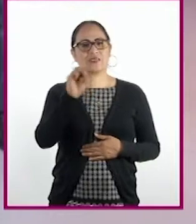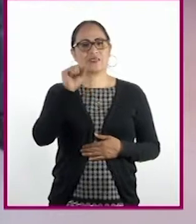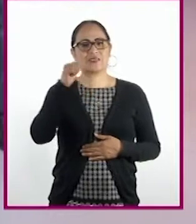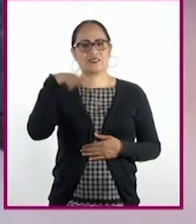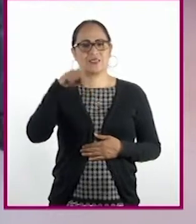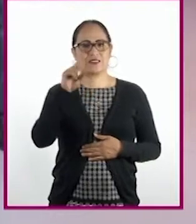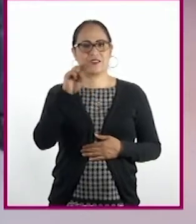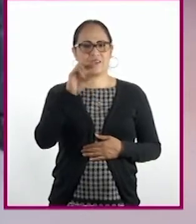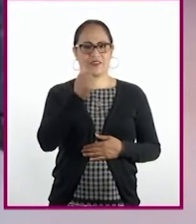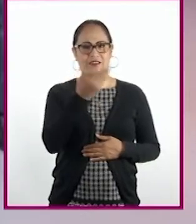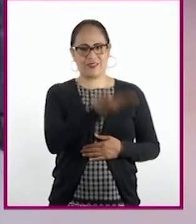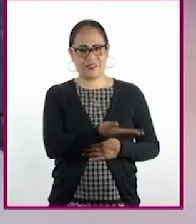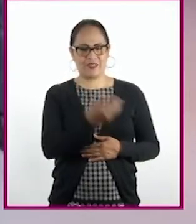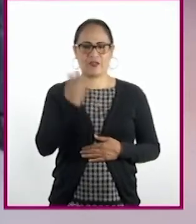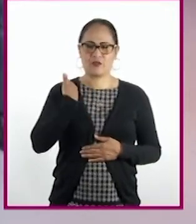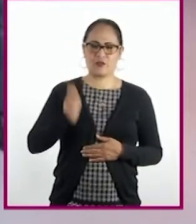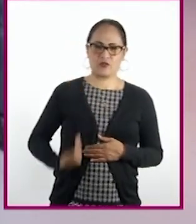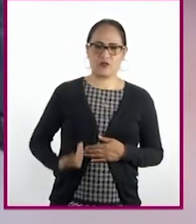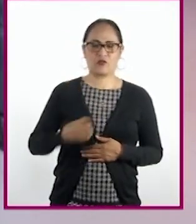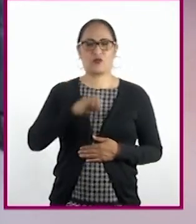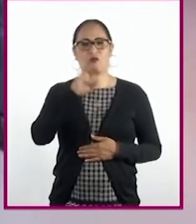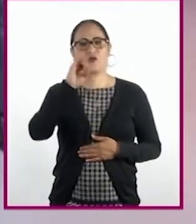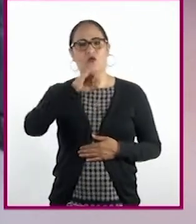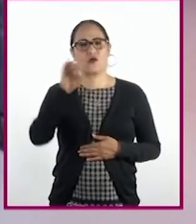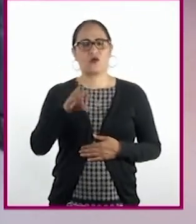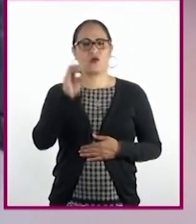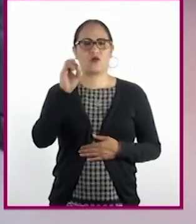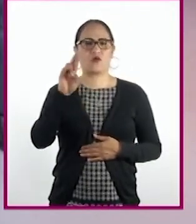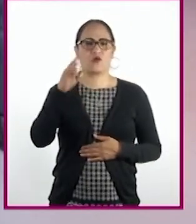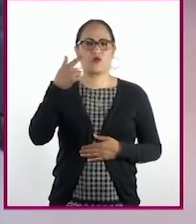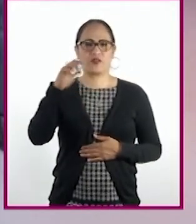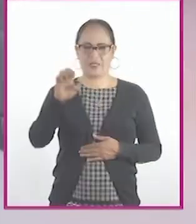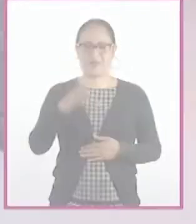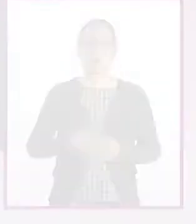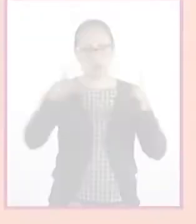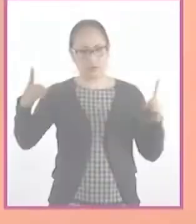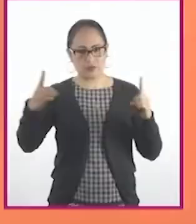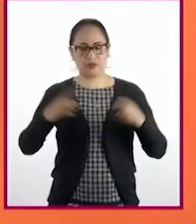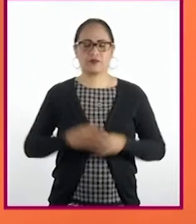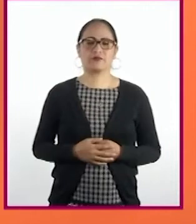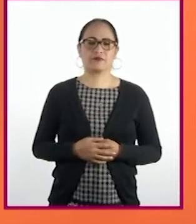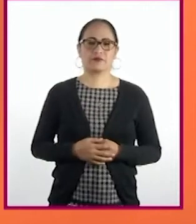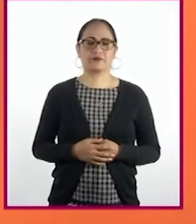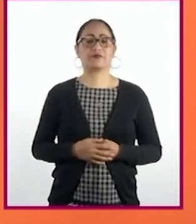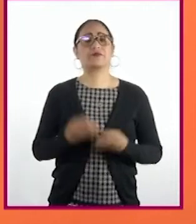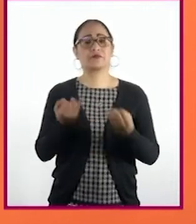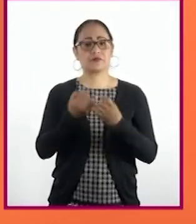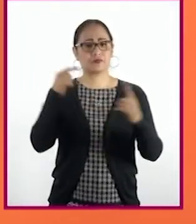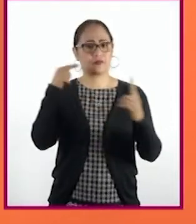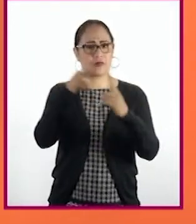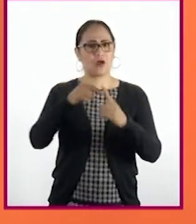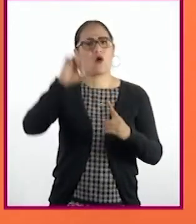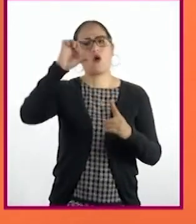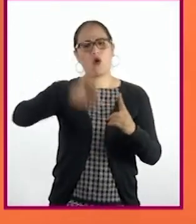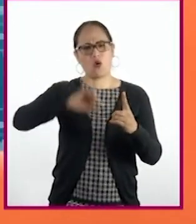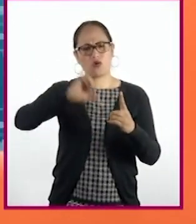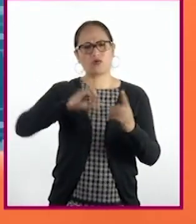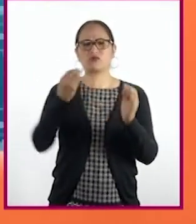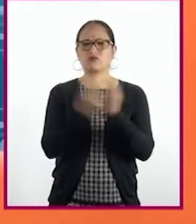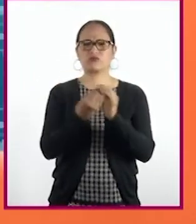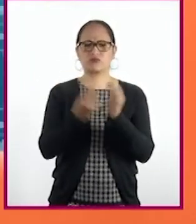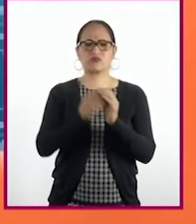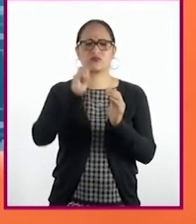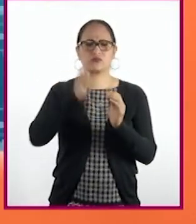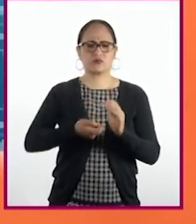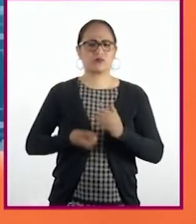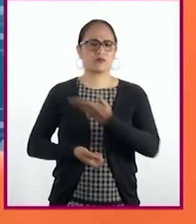Antonio y su servidor, el maestro Jorge Ángel Ruiz Martínez. Bienvenida, maestra. Consideren el propósito de la sesión, el cual consiste